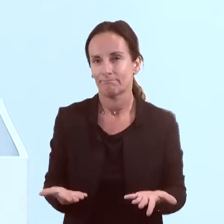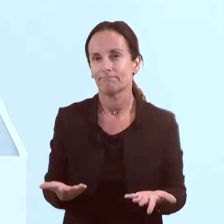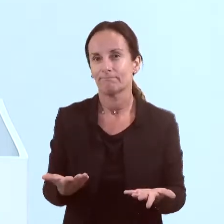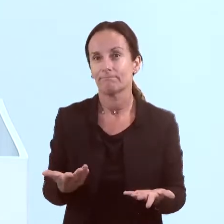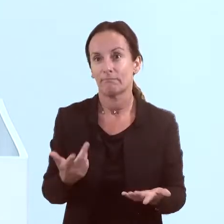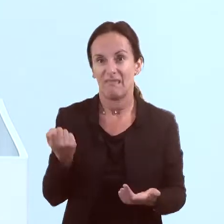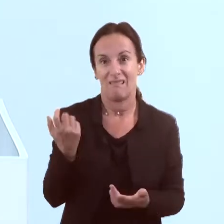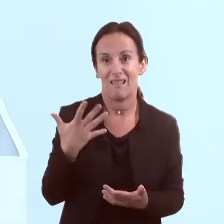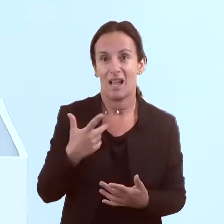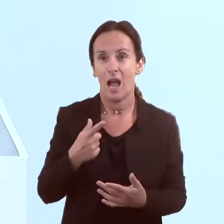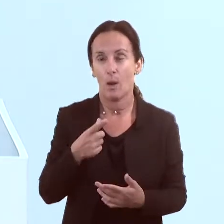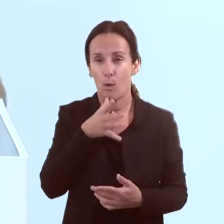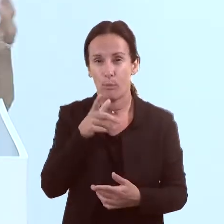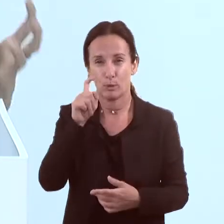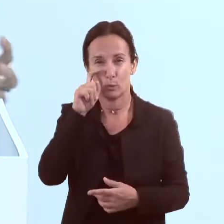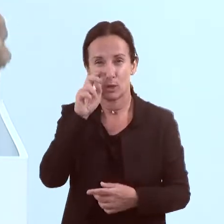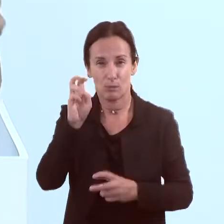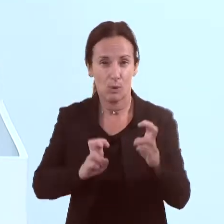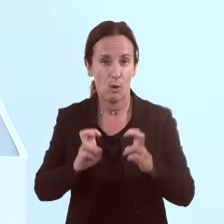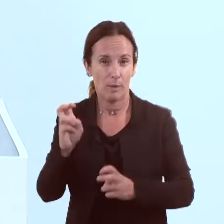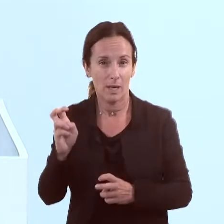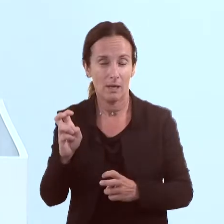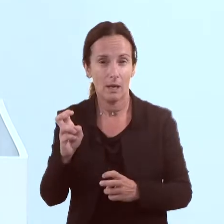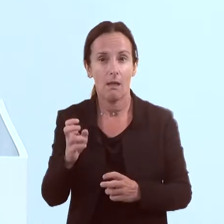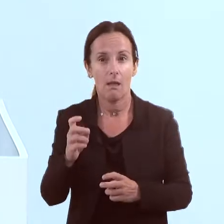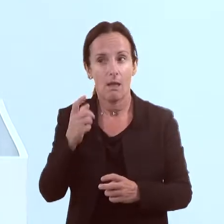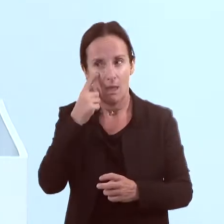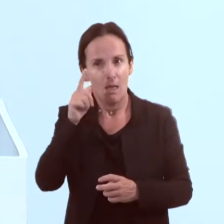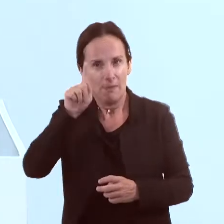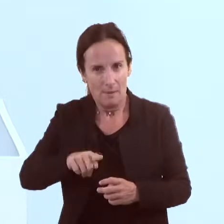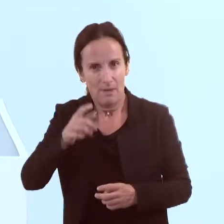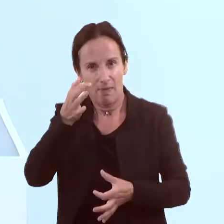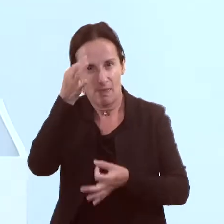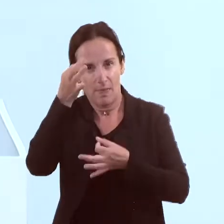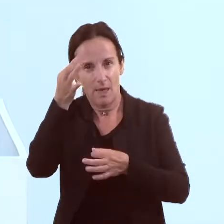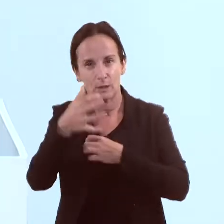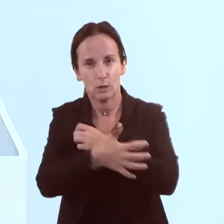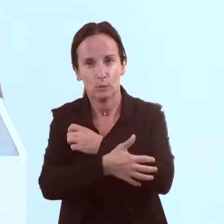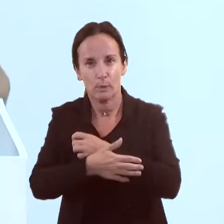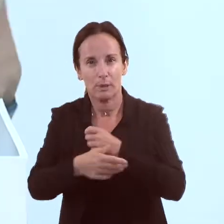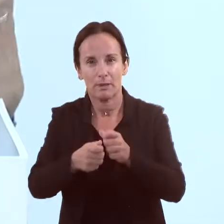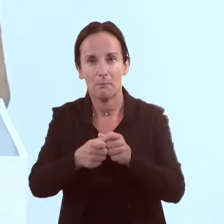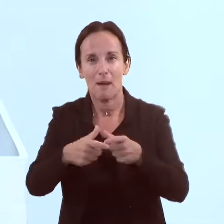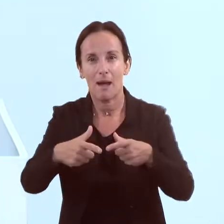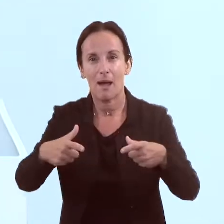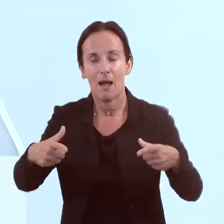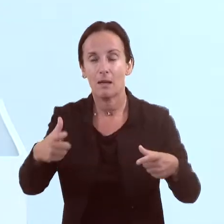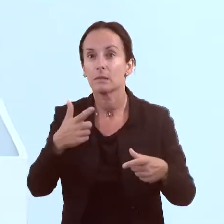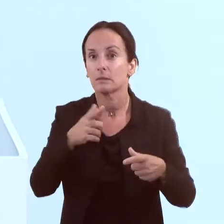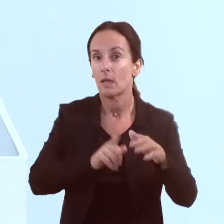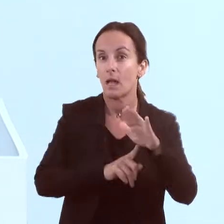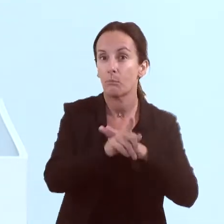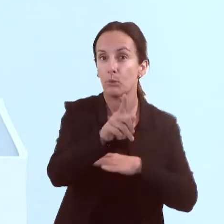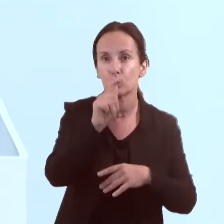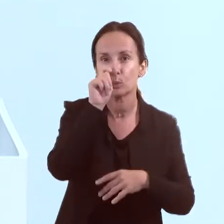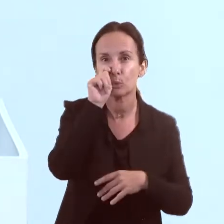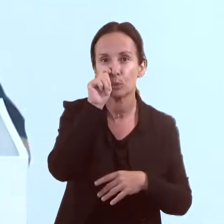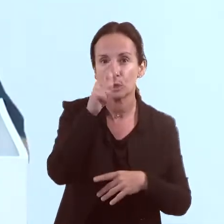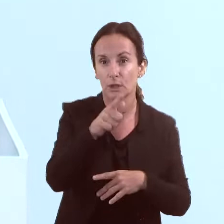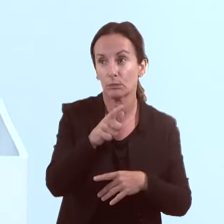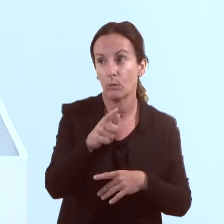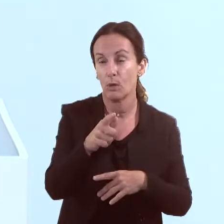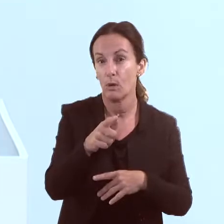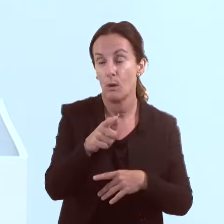el precio de la vivienda. Los datos de pobreza, además, también se reafirman en que, a pesar del despegue del turismo en los años precedentes a la